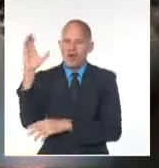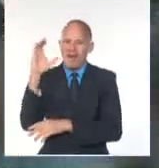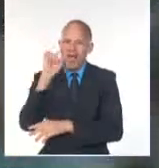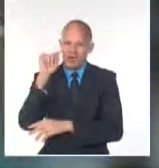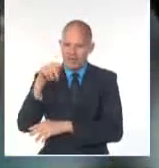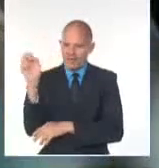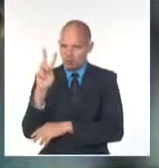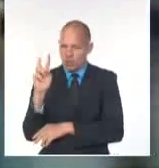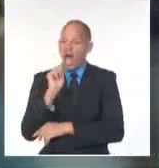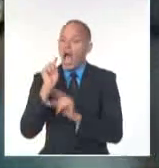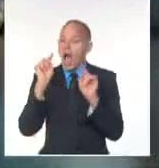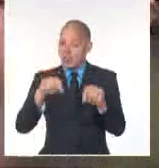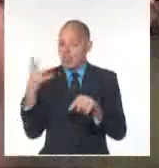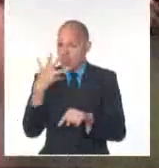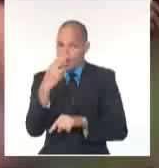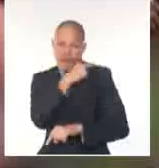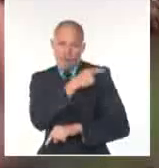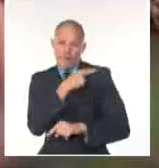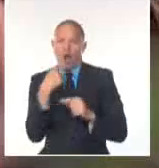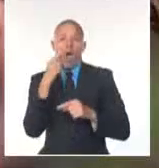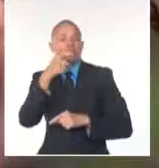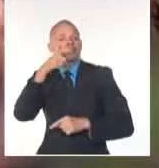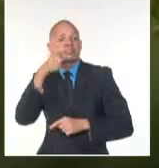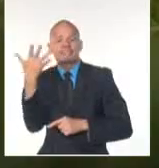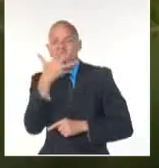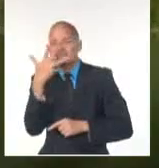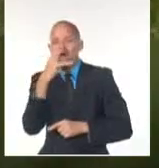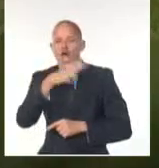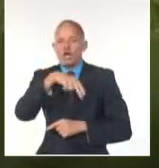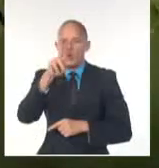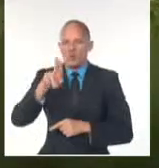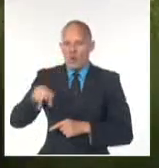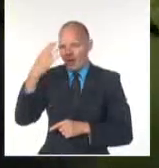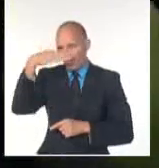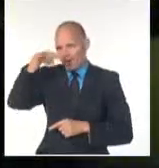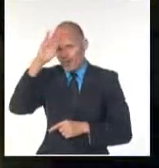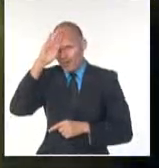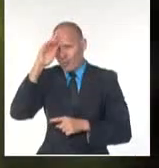Noruega y Venezuela como países garantes así como una delegación de las Naciones Unidas